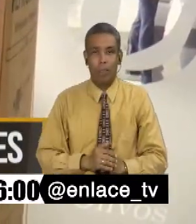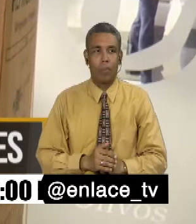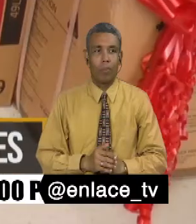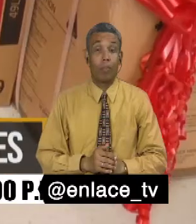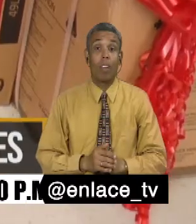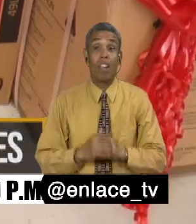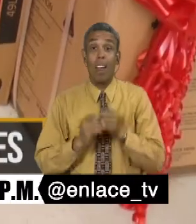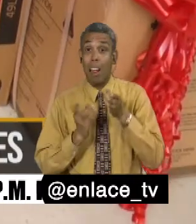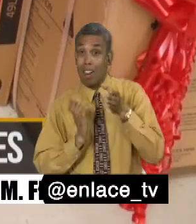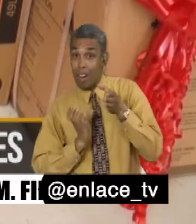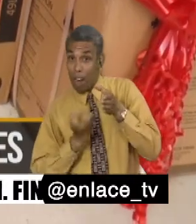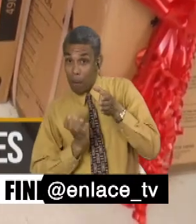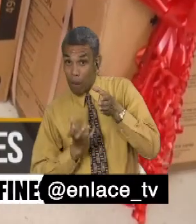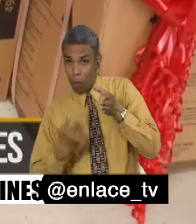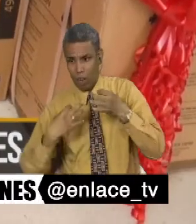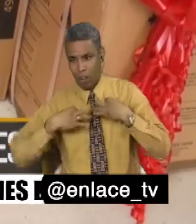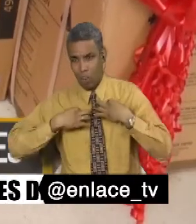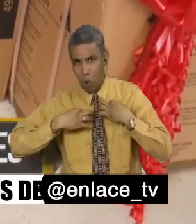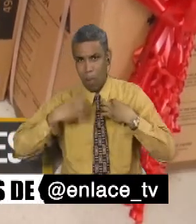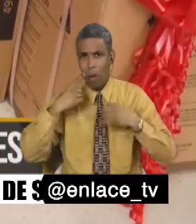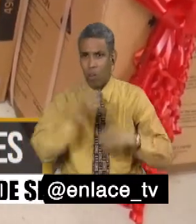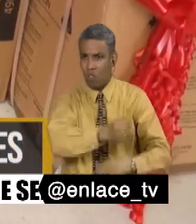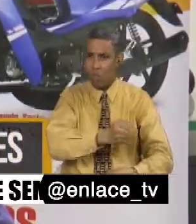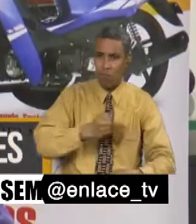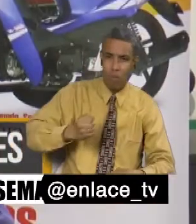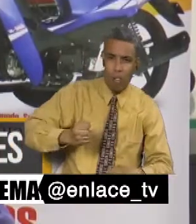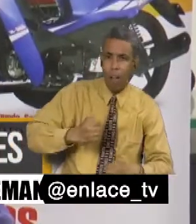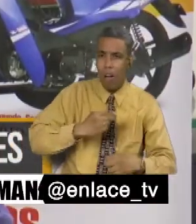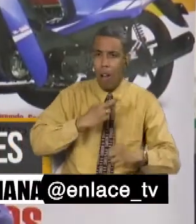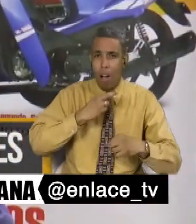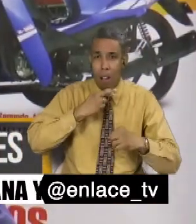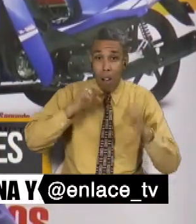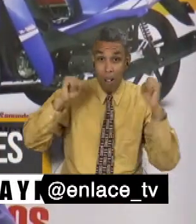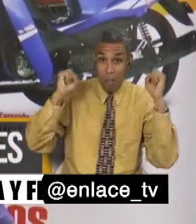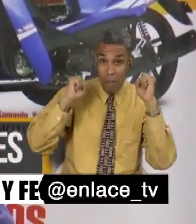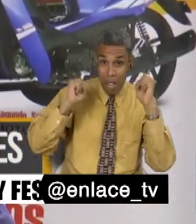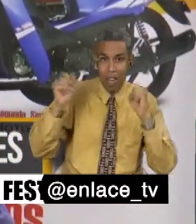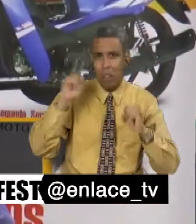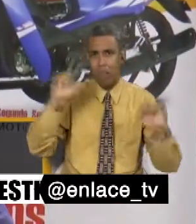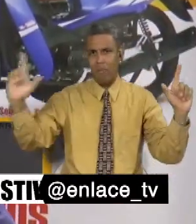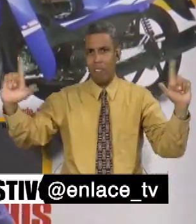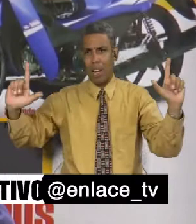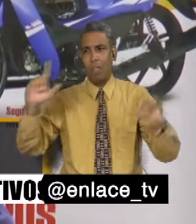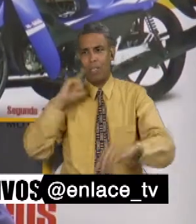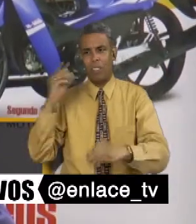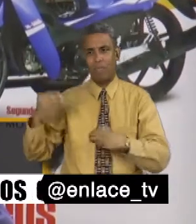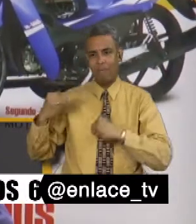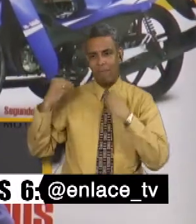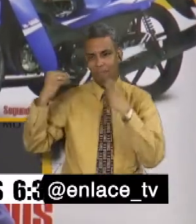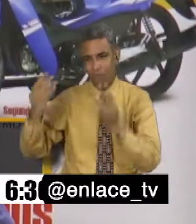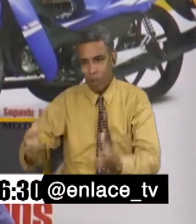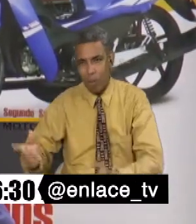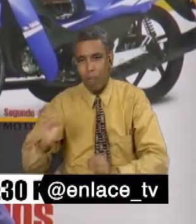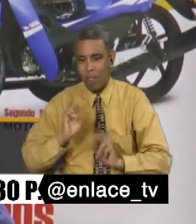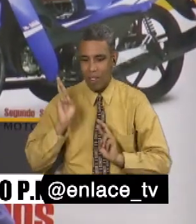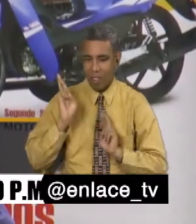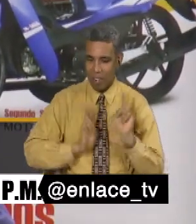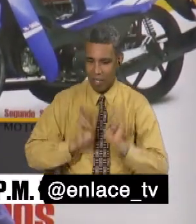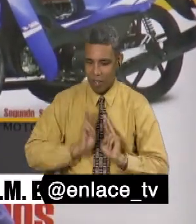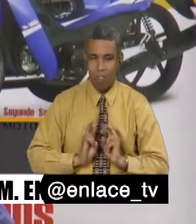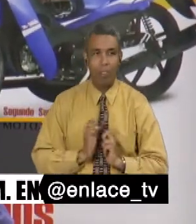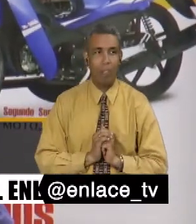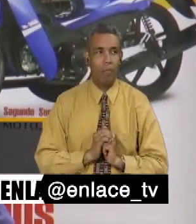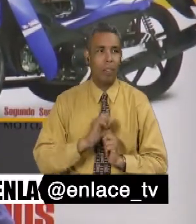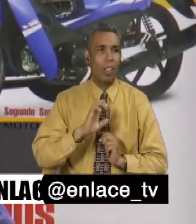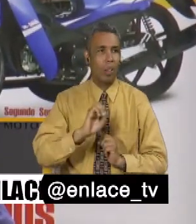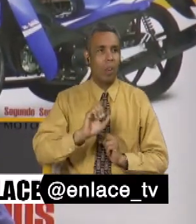televisor, premiándolos por su fidelidad y constancia. El premio que estamos entregando en el día de hoy hace parte del promocional Olivos te